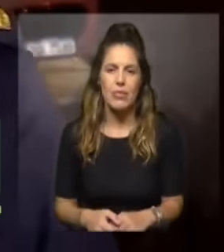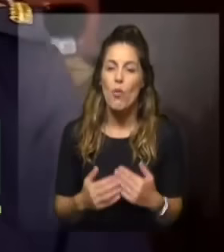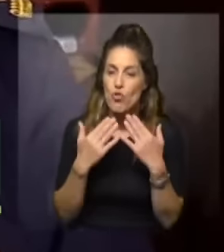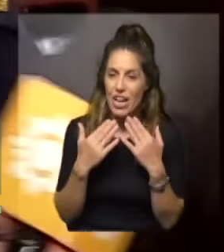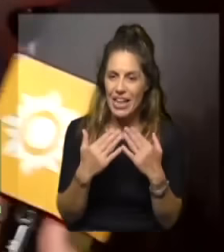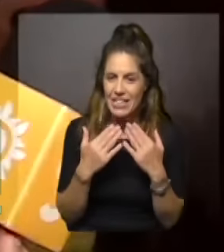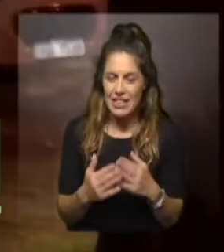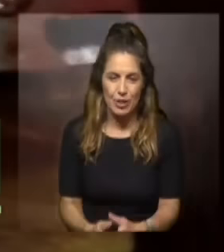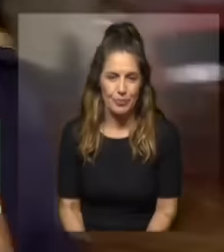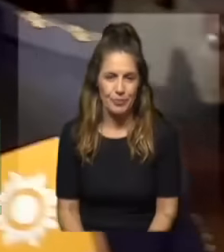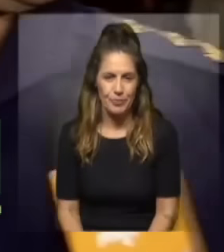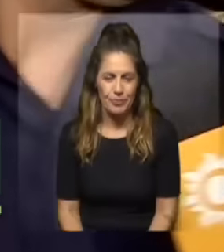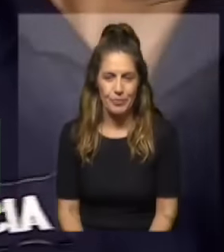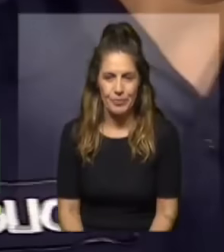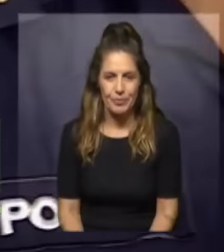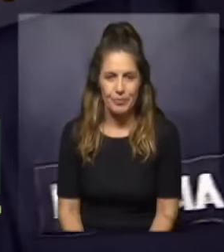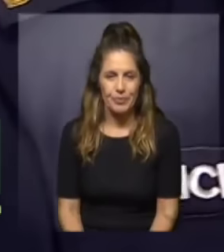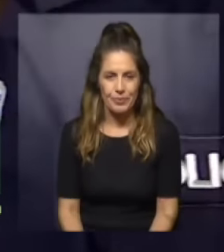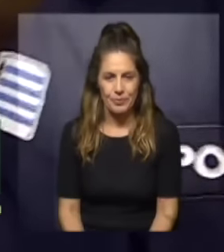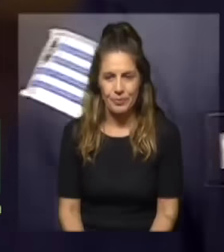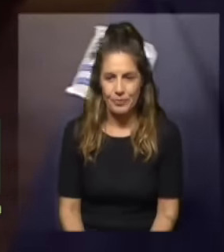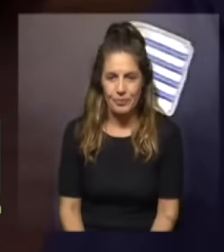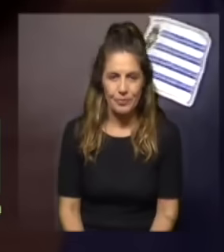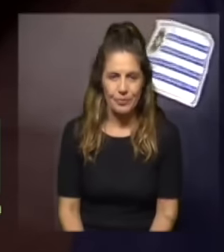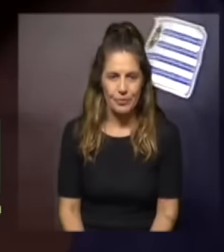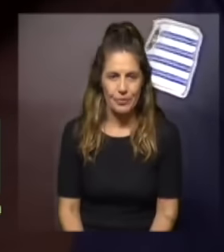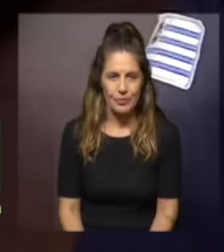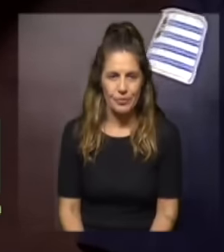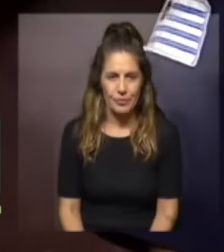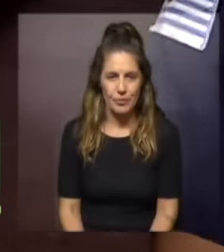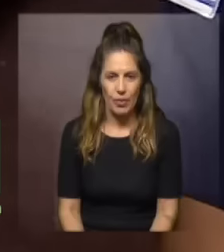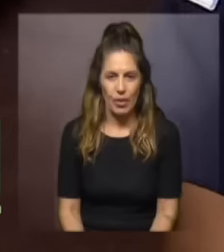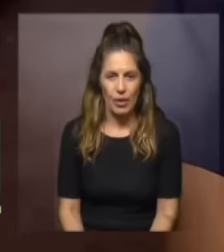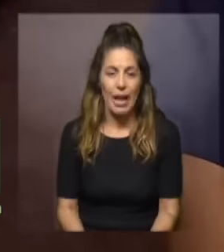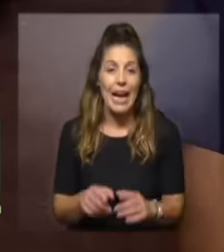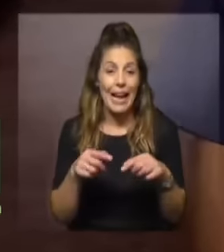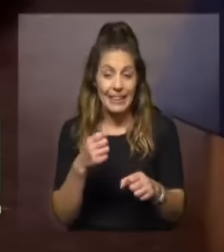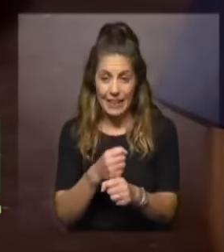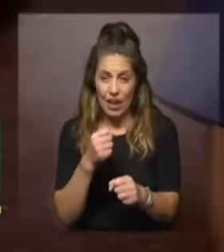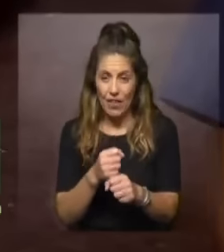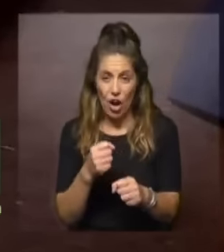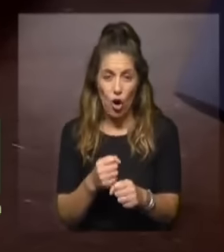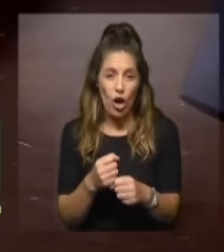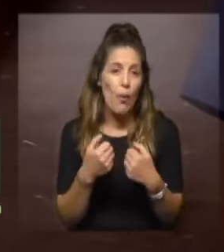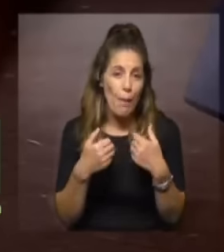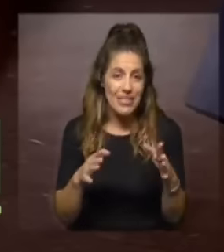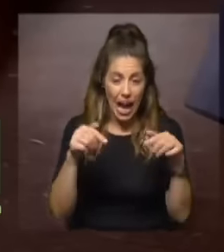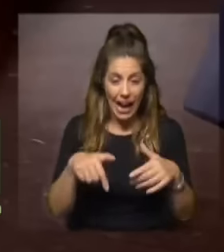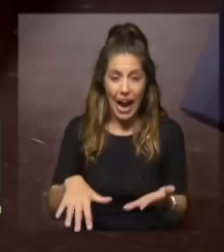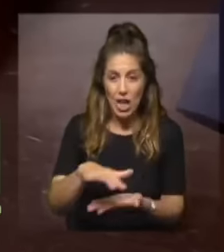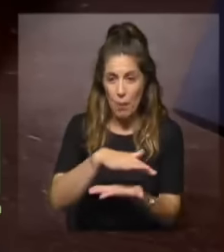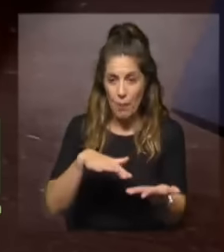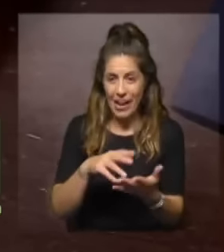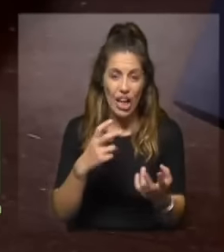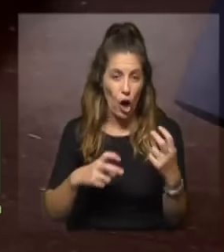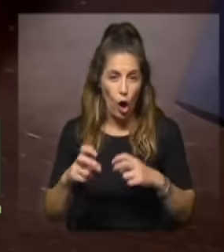eh queda con el colega Pablo Benítez A propósito bueno de este operativo que ha comenzado aquí en el parque Rod